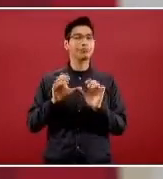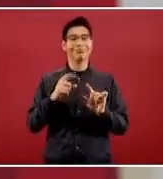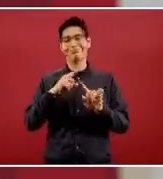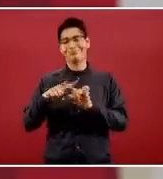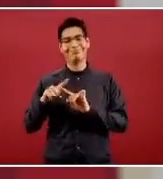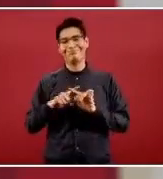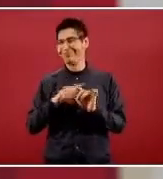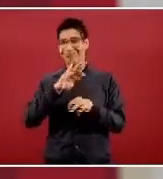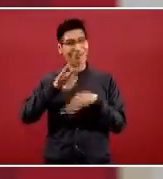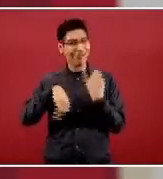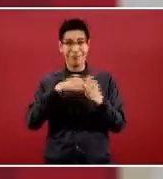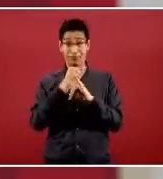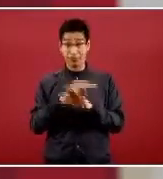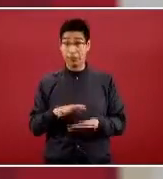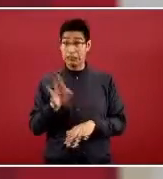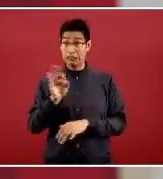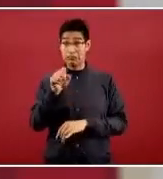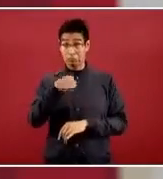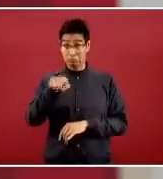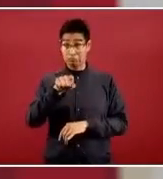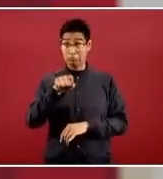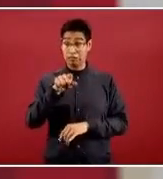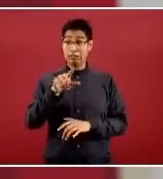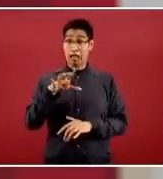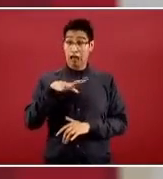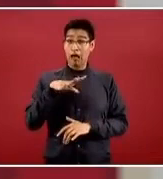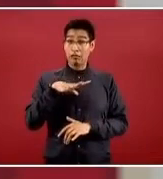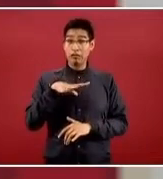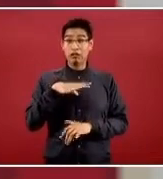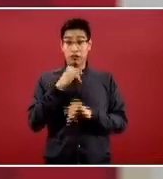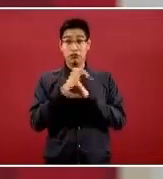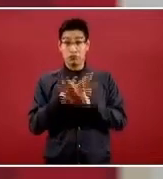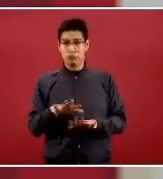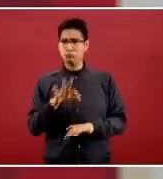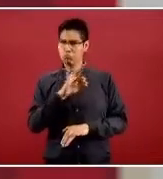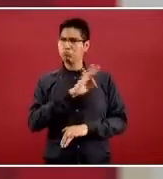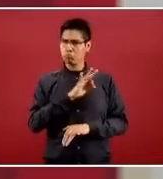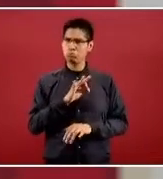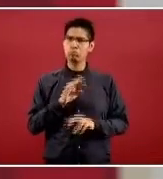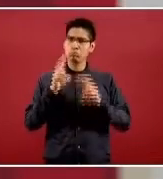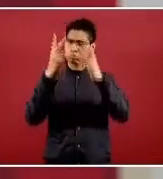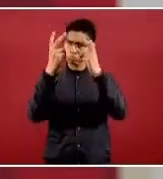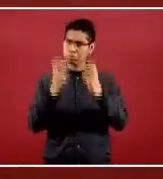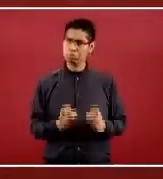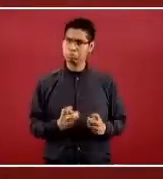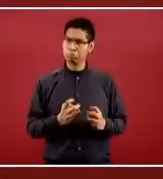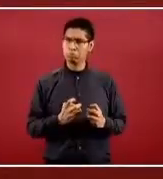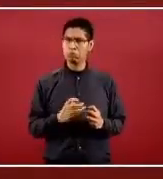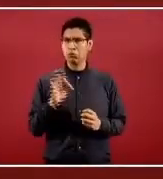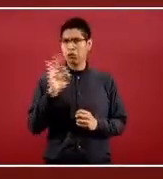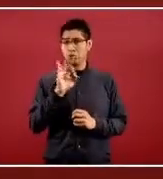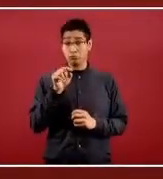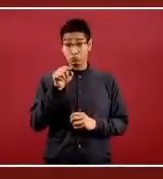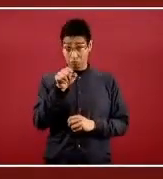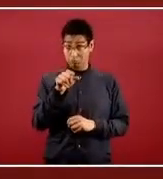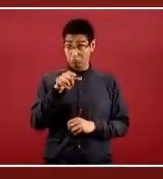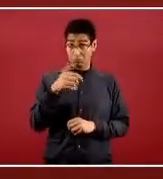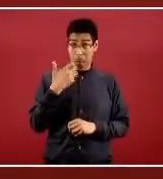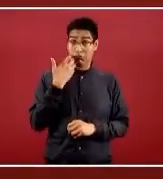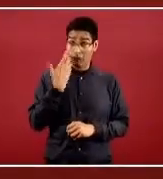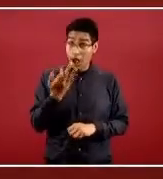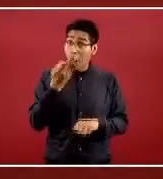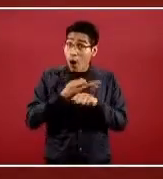está lista para descargarse en todos los que quieran descargarla ahorita